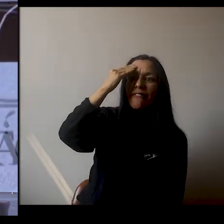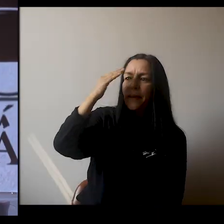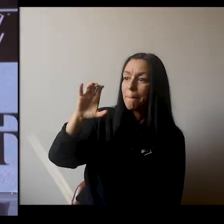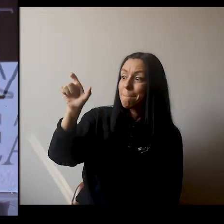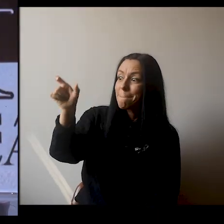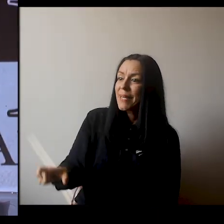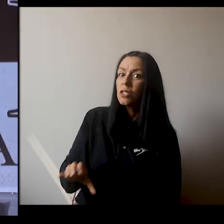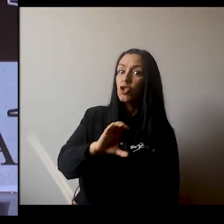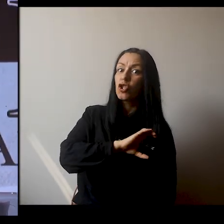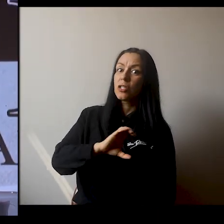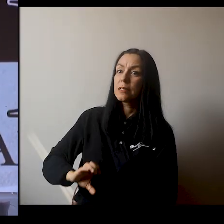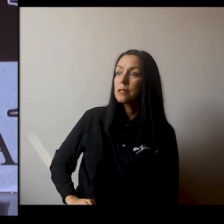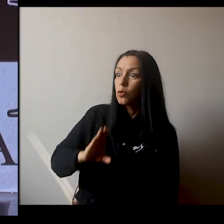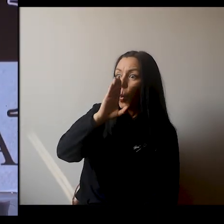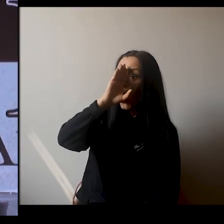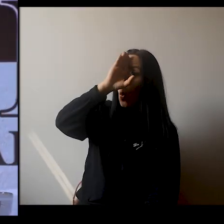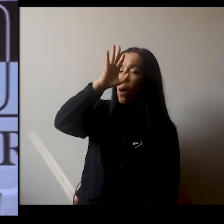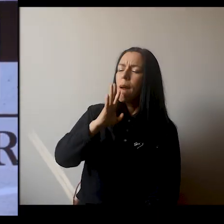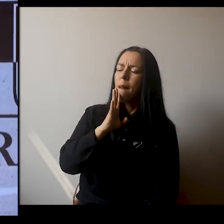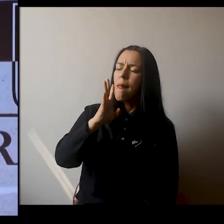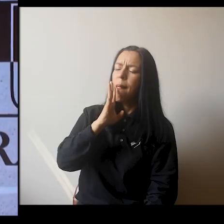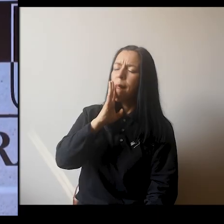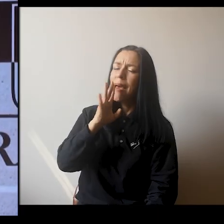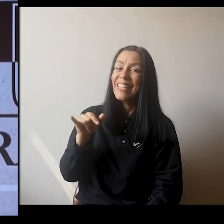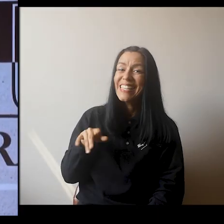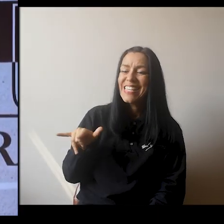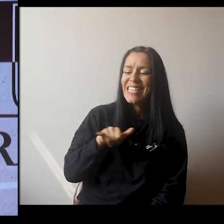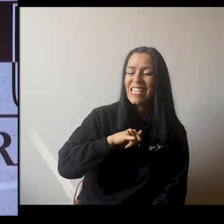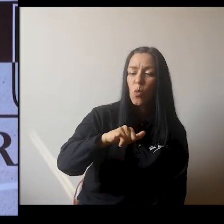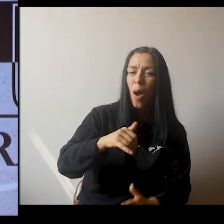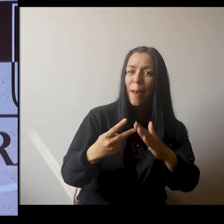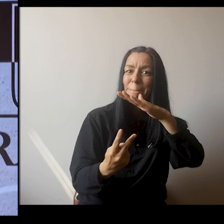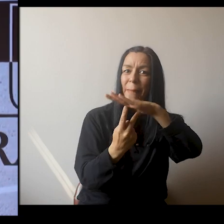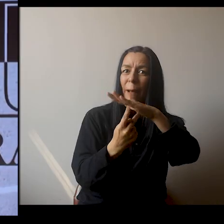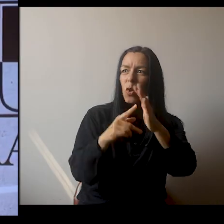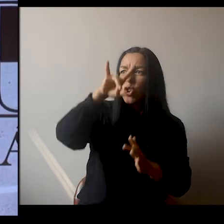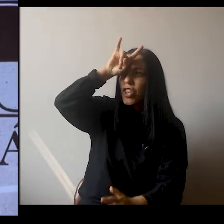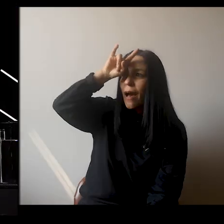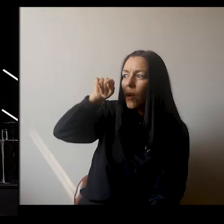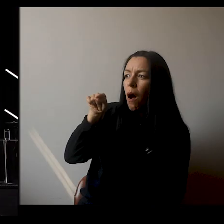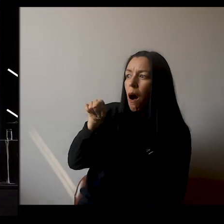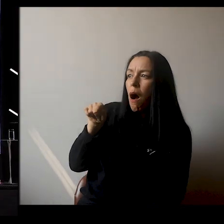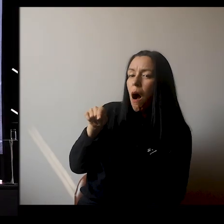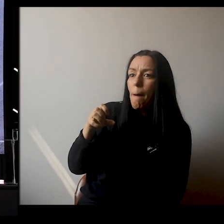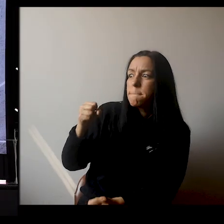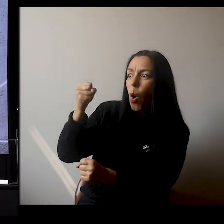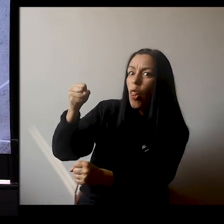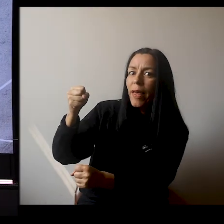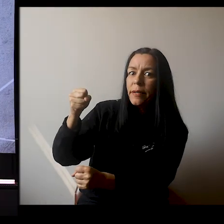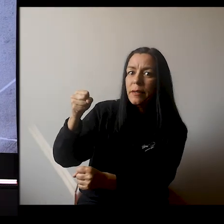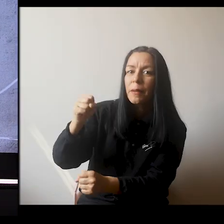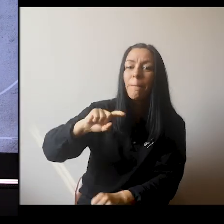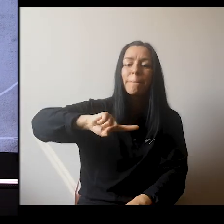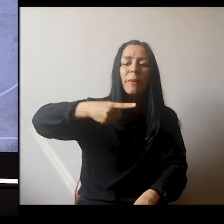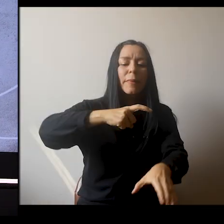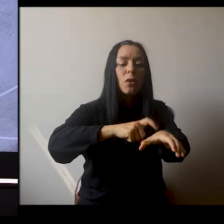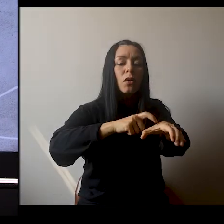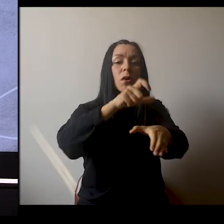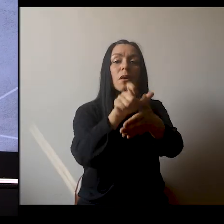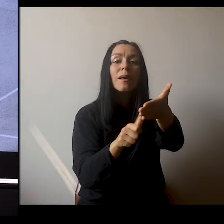lo poderoso que es un cristiano orando en lenguas todo el tiempo, como lo hacía Pablo. Miren lo que dice en 1